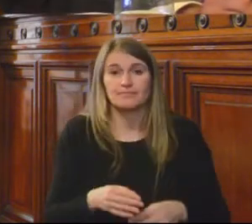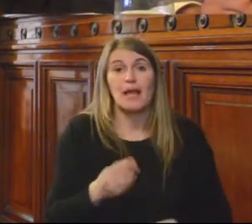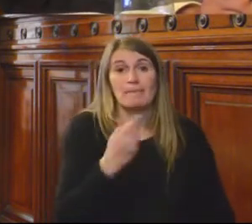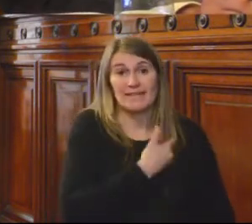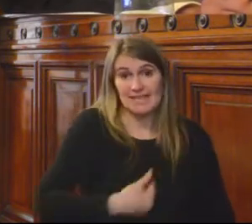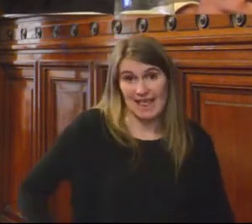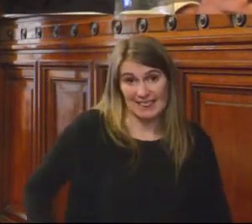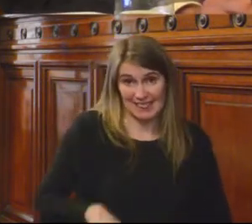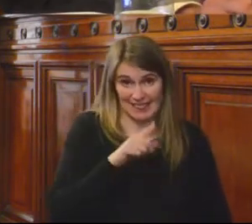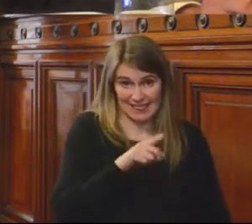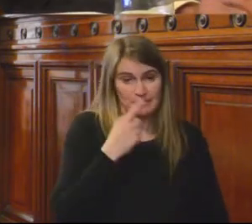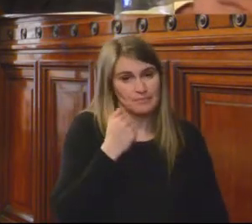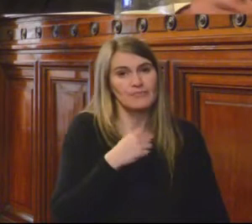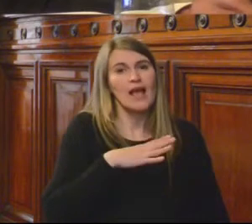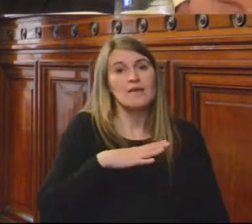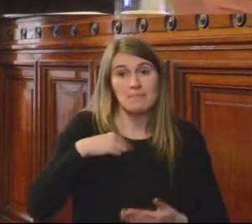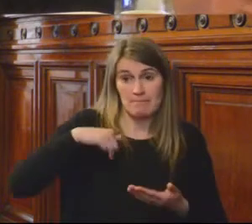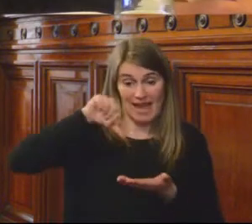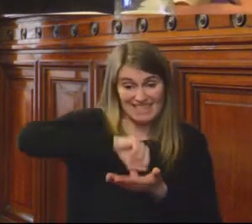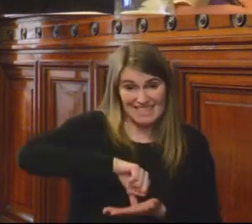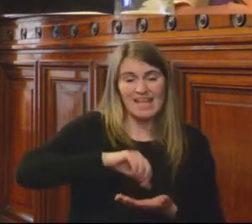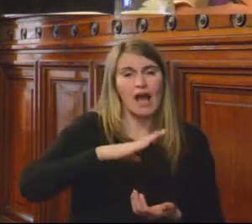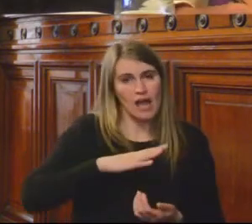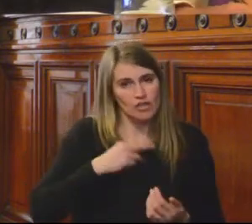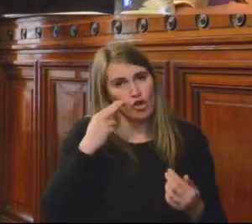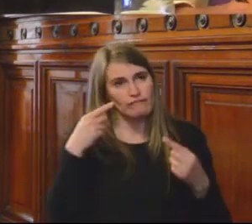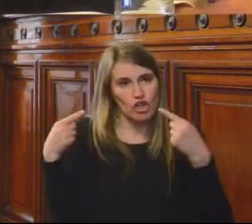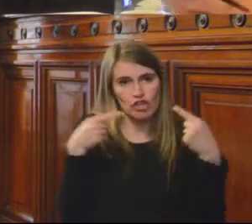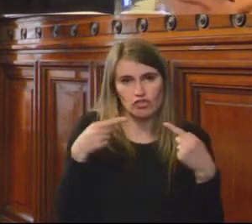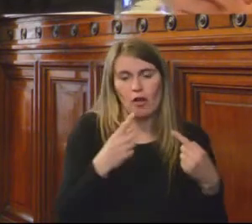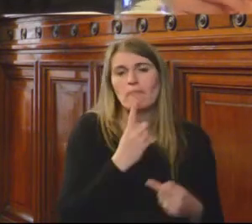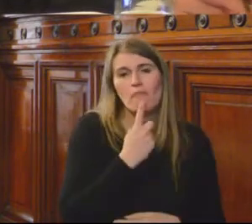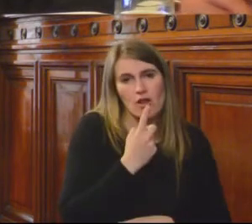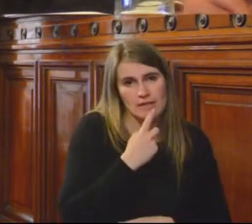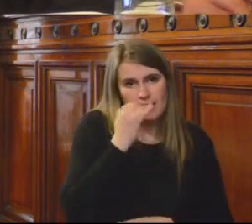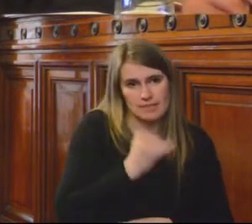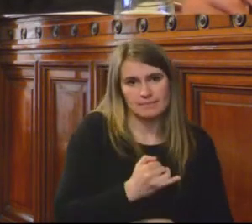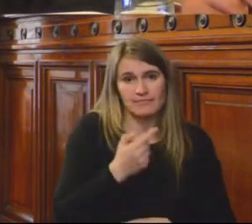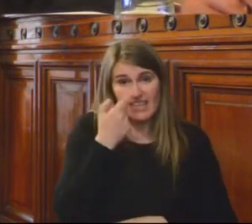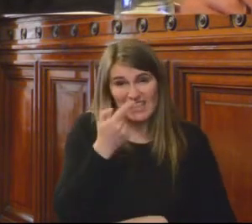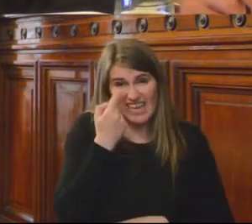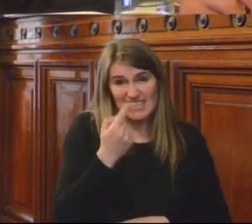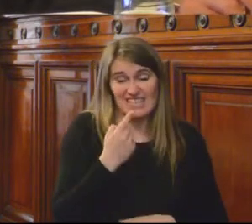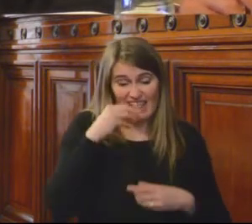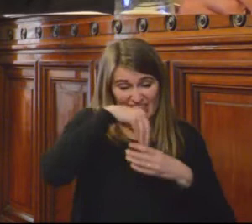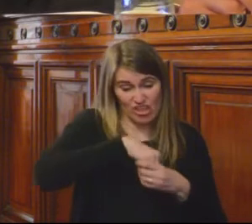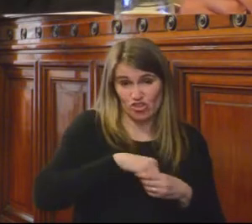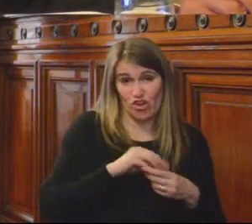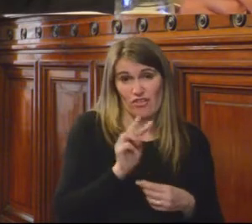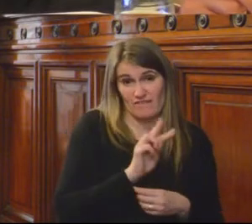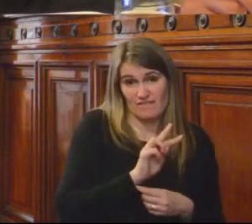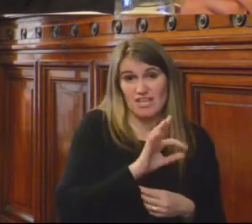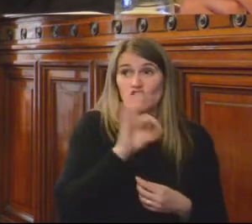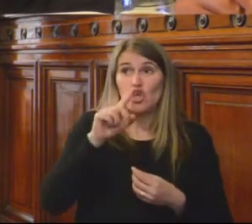nuestro país se encuentra frente a un escenario de confrontación política, en el que los intereses nacionales e internacionales contrarios a la revolución